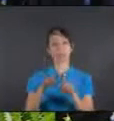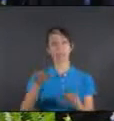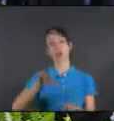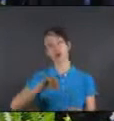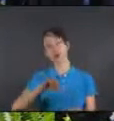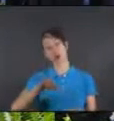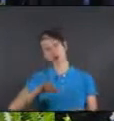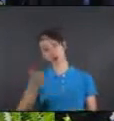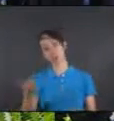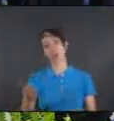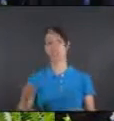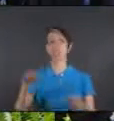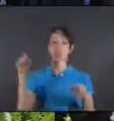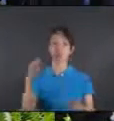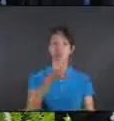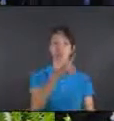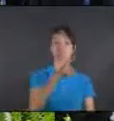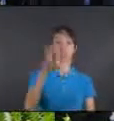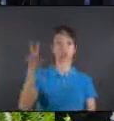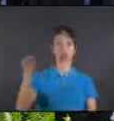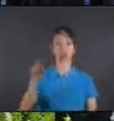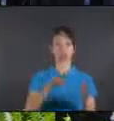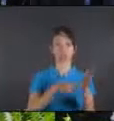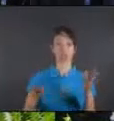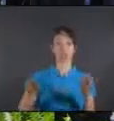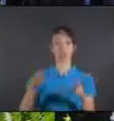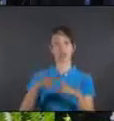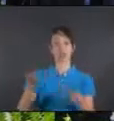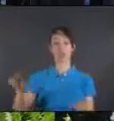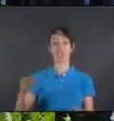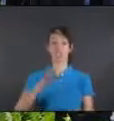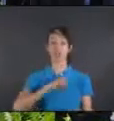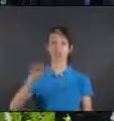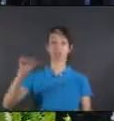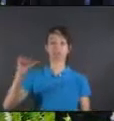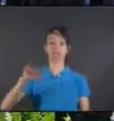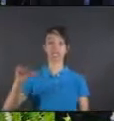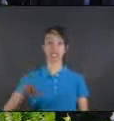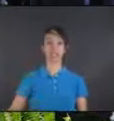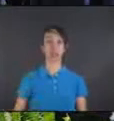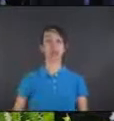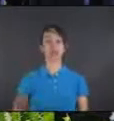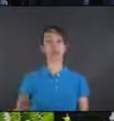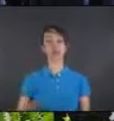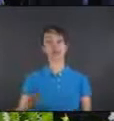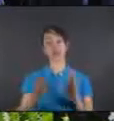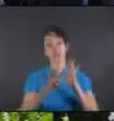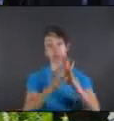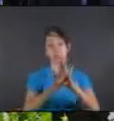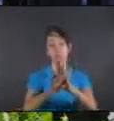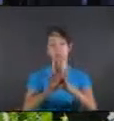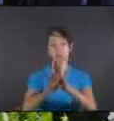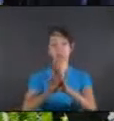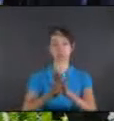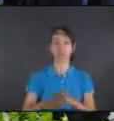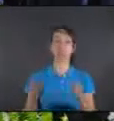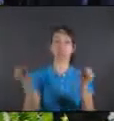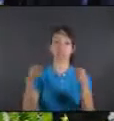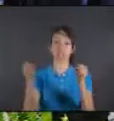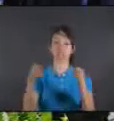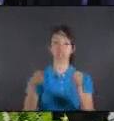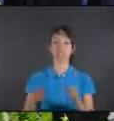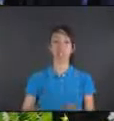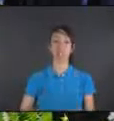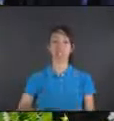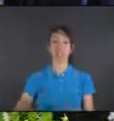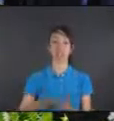religiosas, pero no solo costumbres religiosas, hay otras cuestiones que son malas costumbres, que no son religiosas, pero